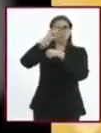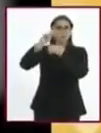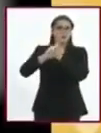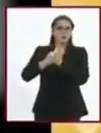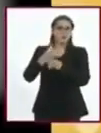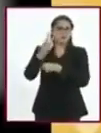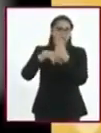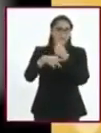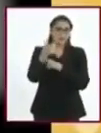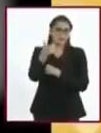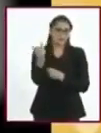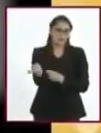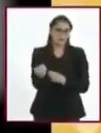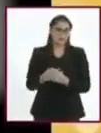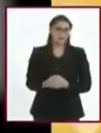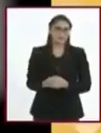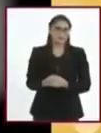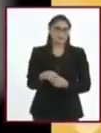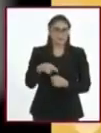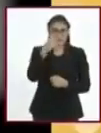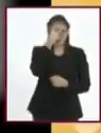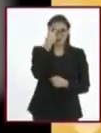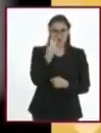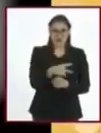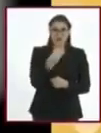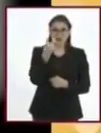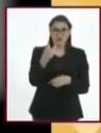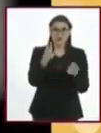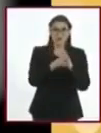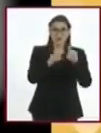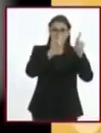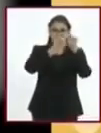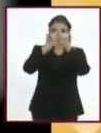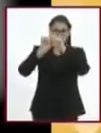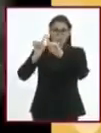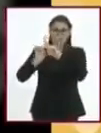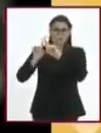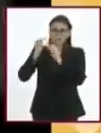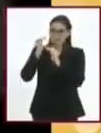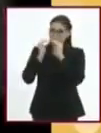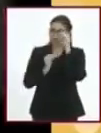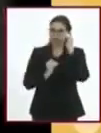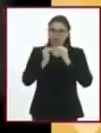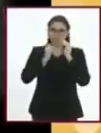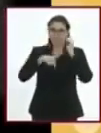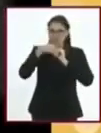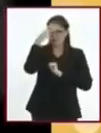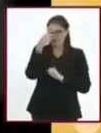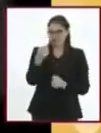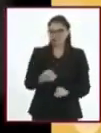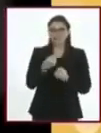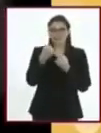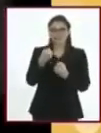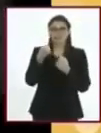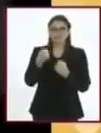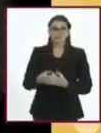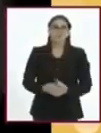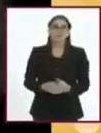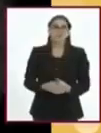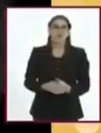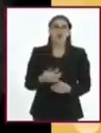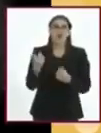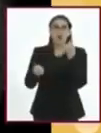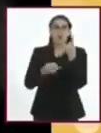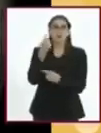México es un país con grandes diferencias en los niveles de vida de su población. En él coexisten comunidades en